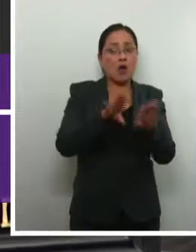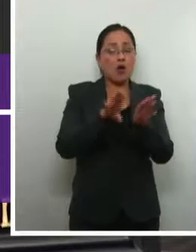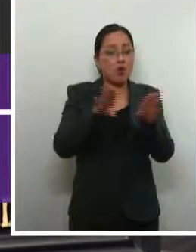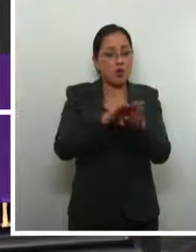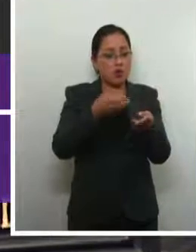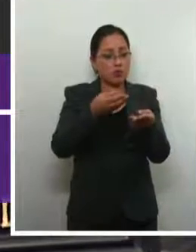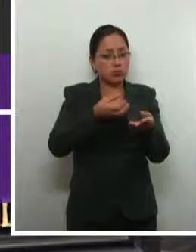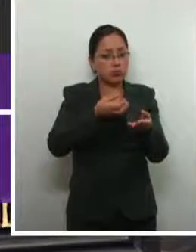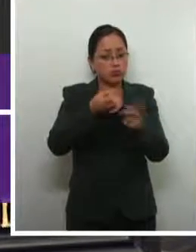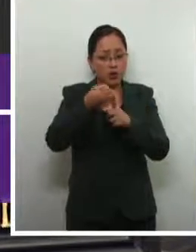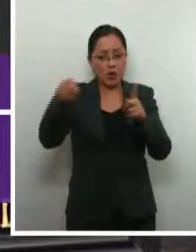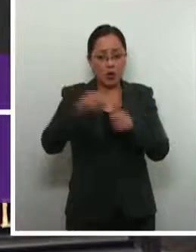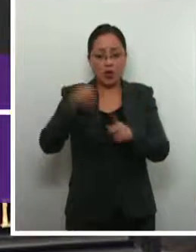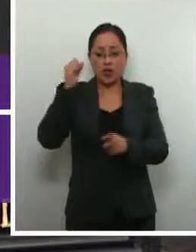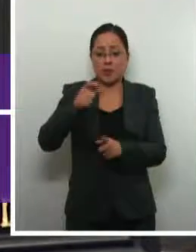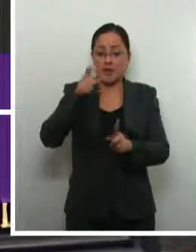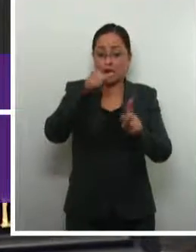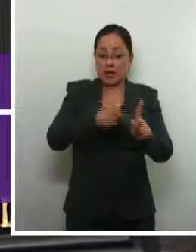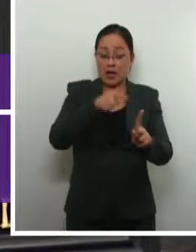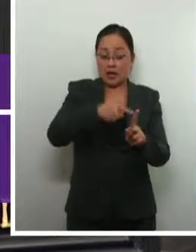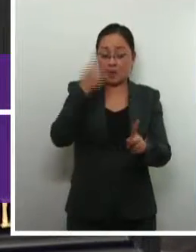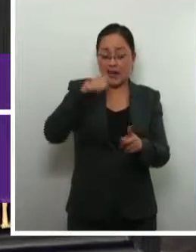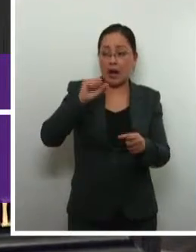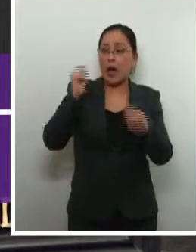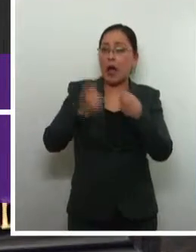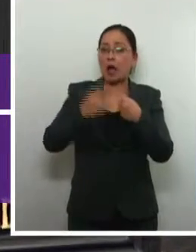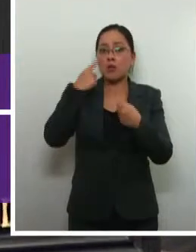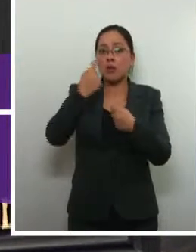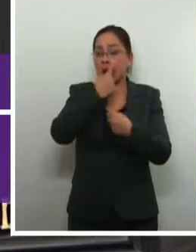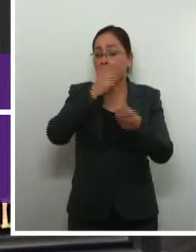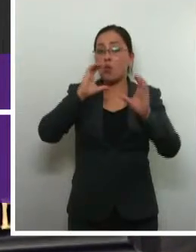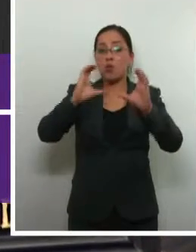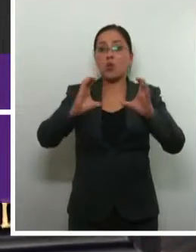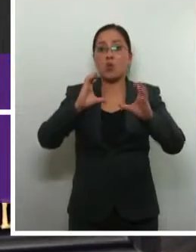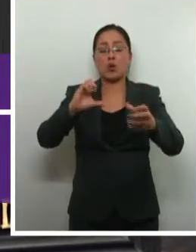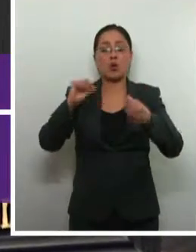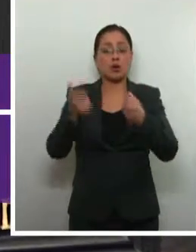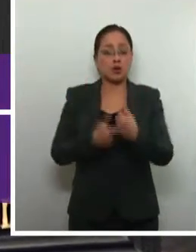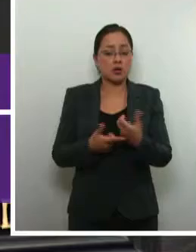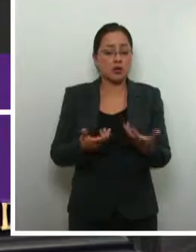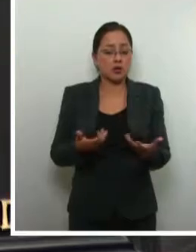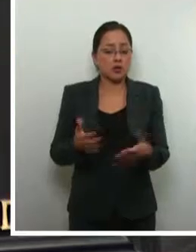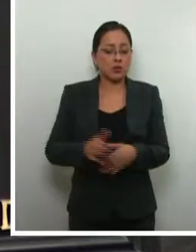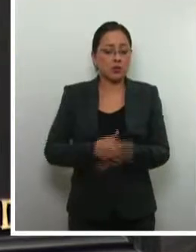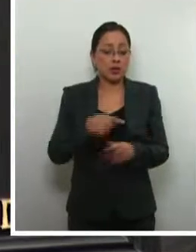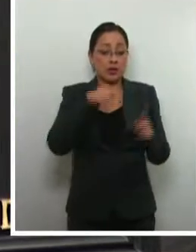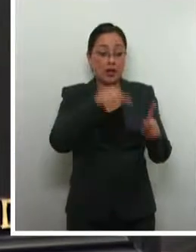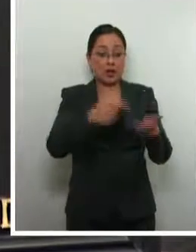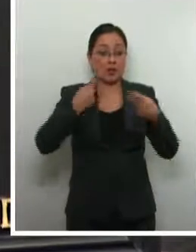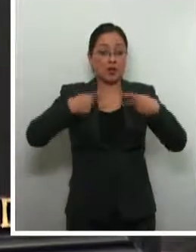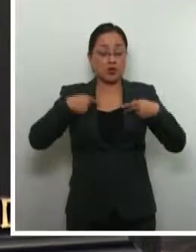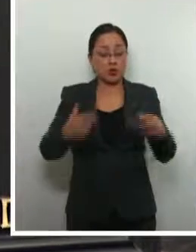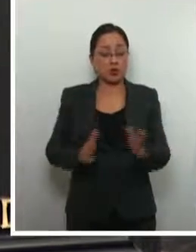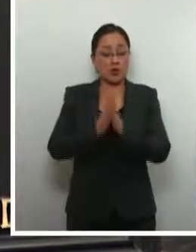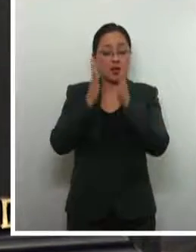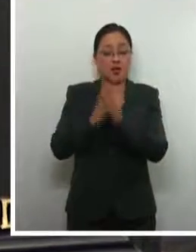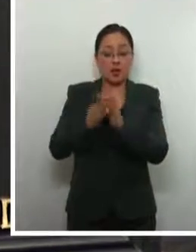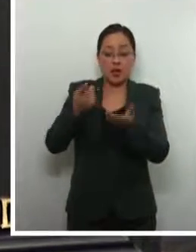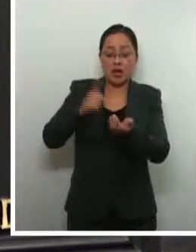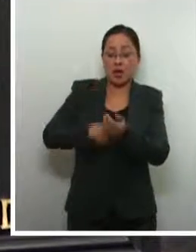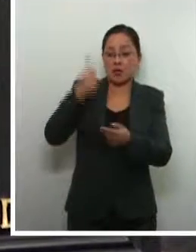pero también como una figura preventiva. Esto es la gente que participa en